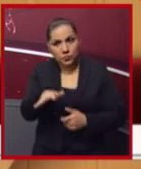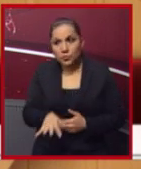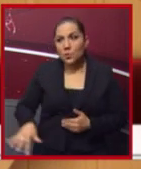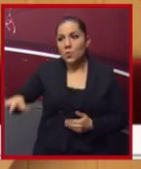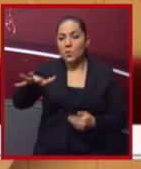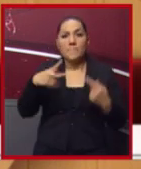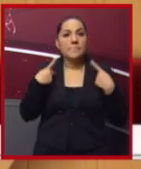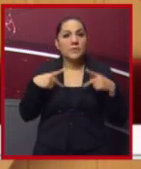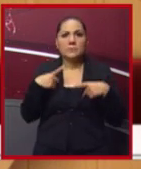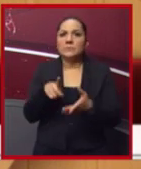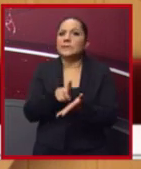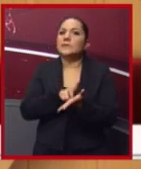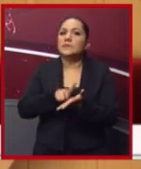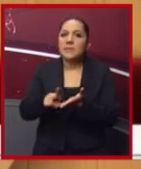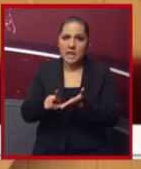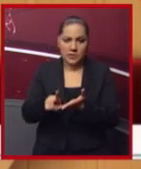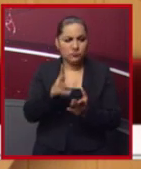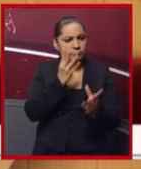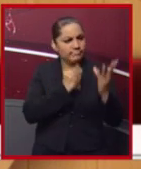impartiéndola